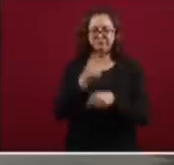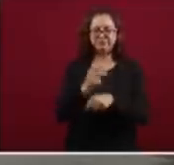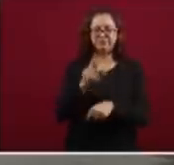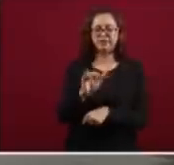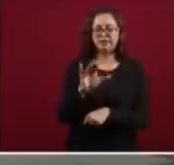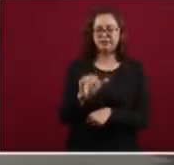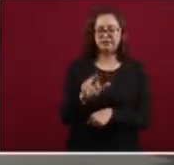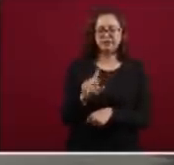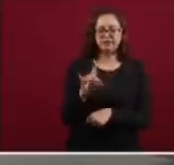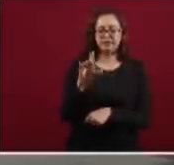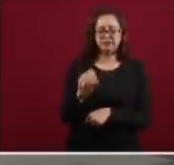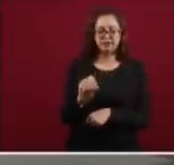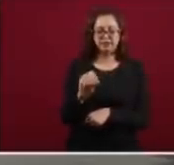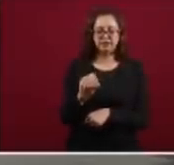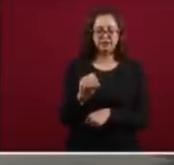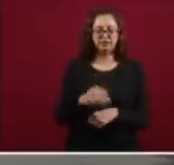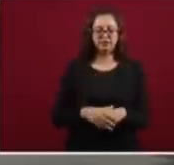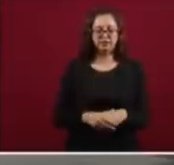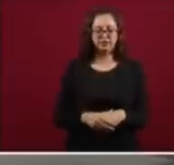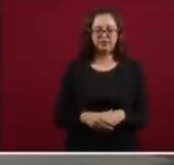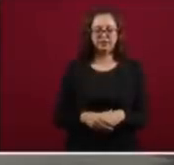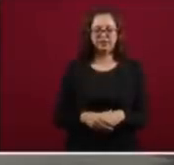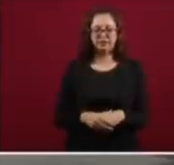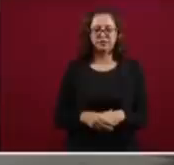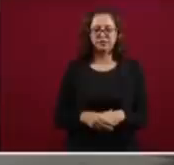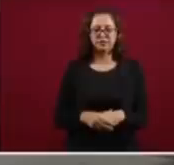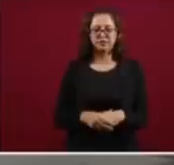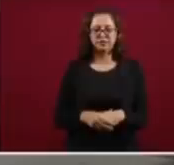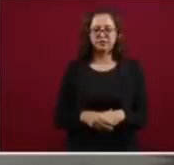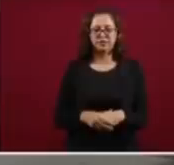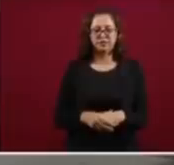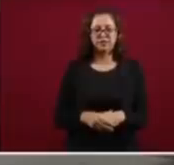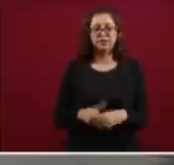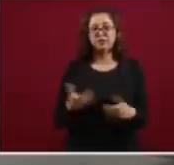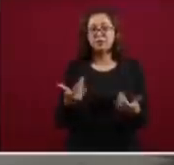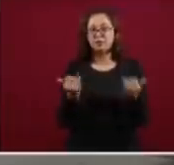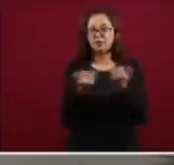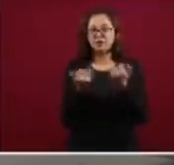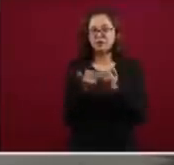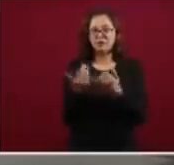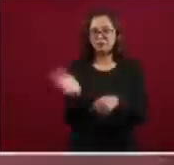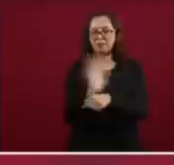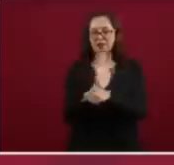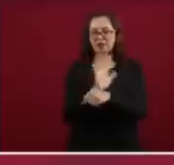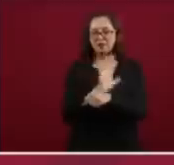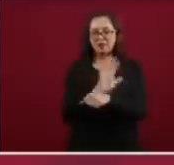como que sea más este cuando van a dar a conocer a la película